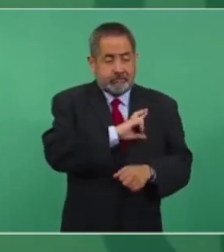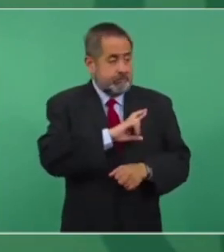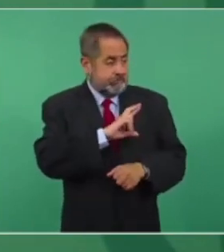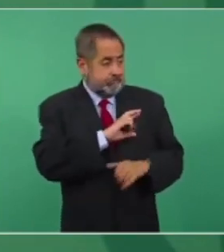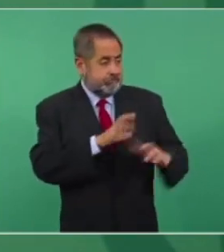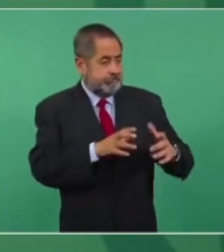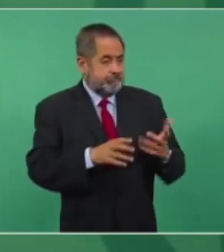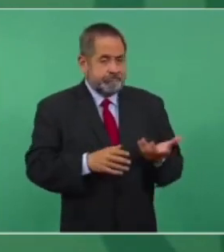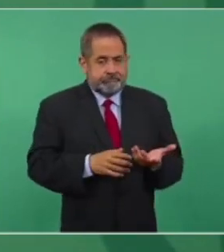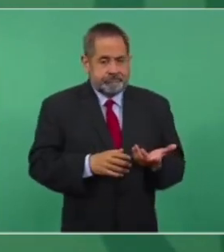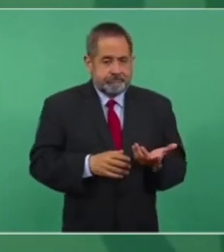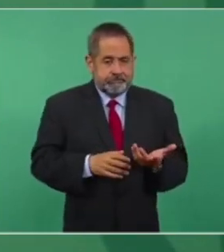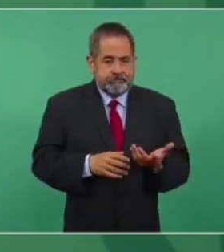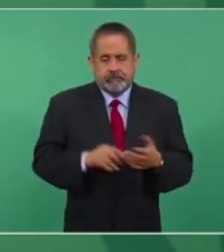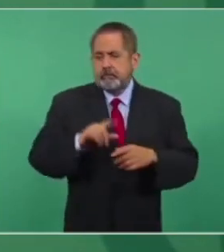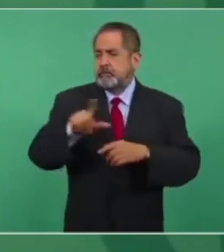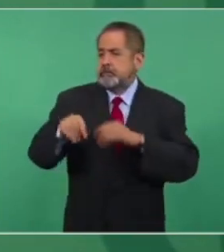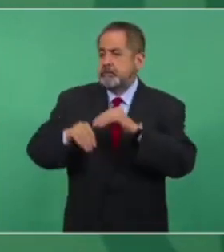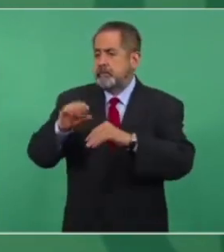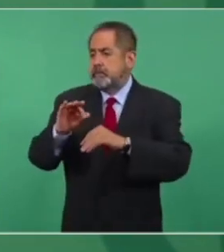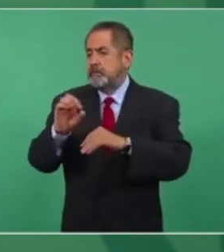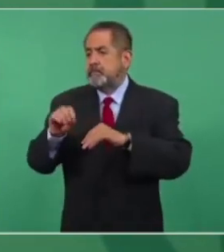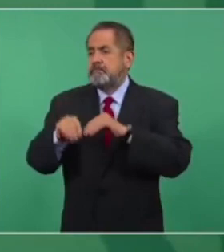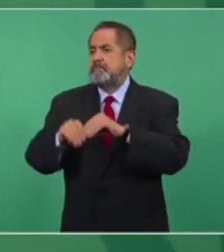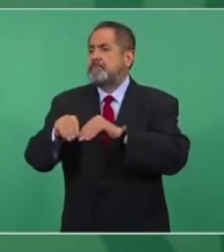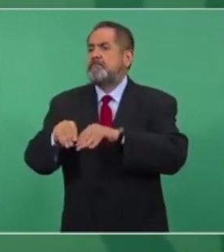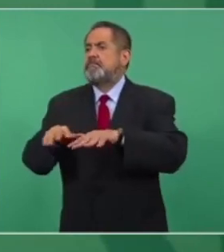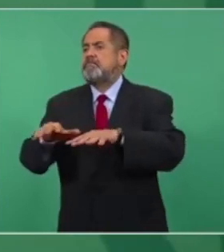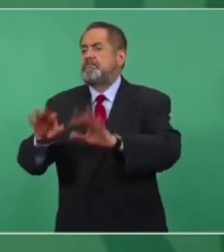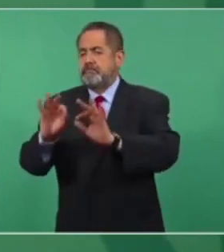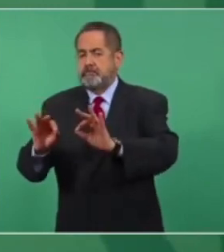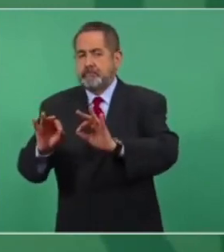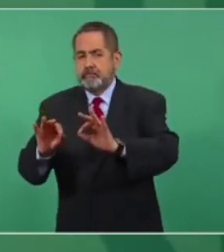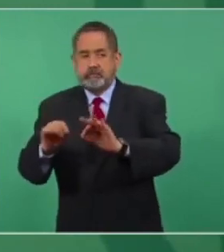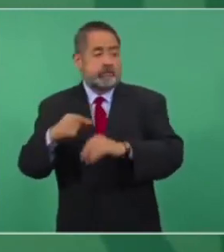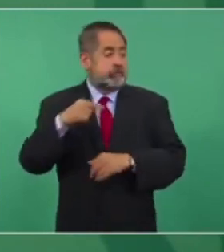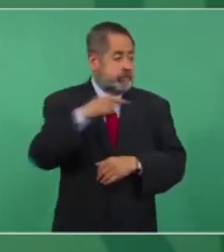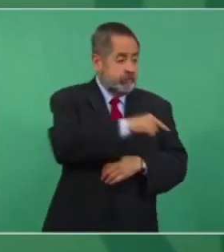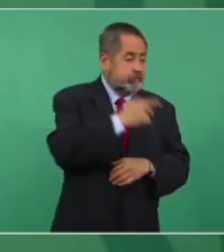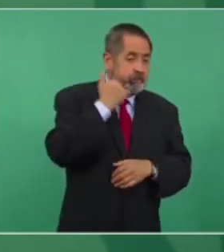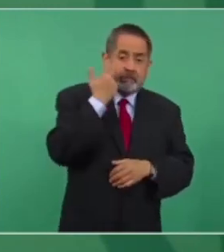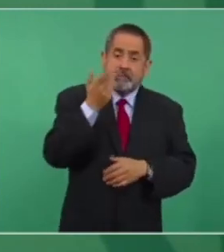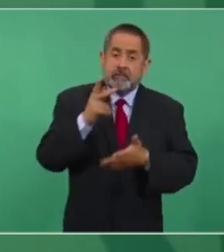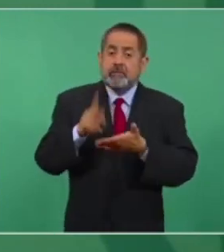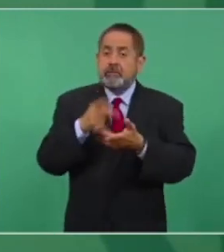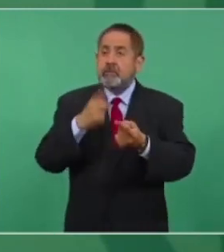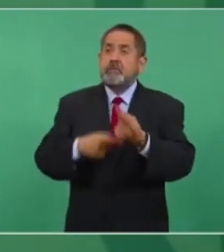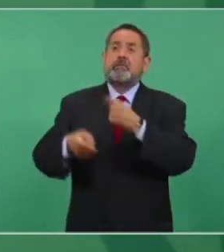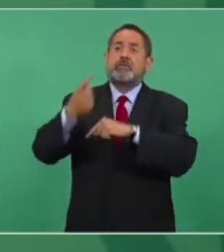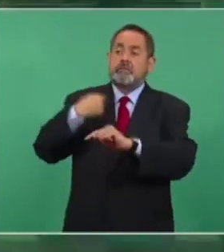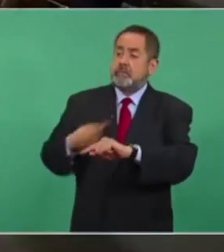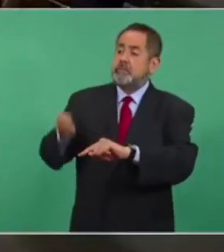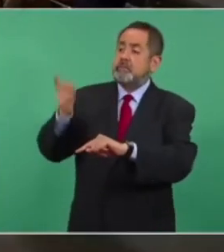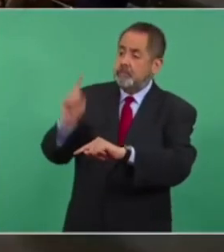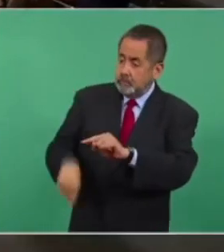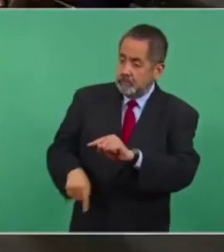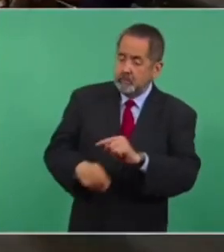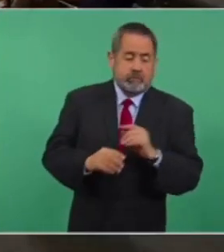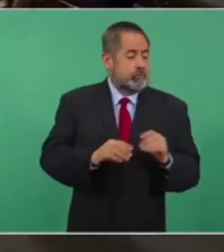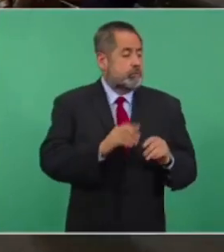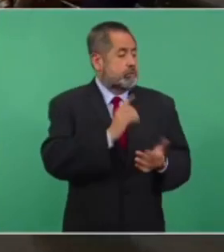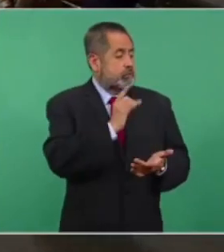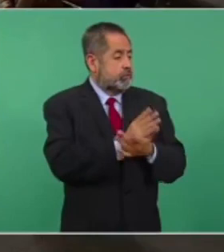A lo que nos quieren regresar, a lo que nos regresaron, pero afortunadamente se dio el